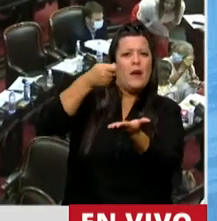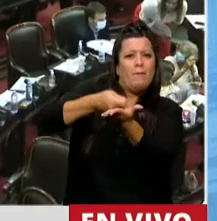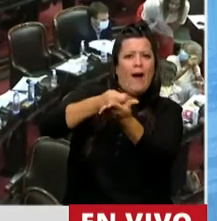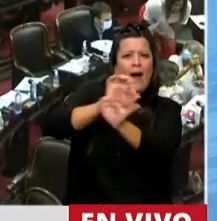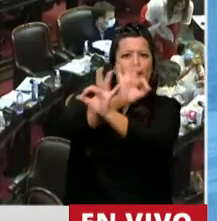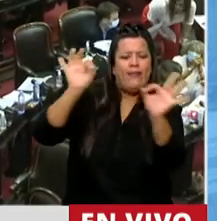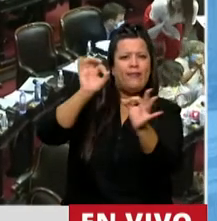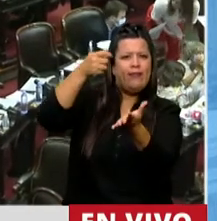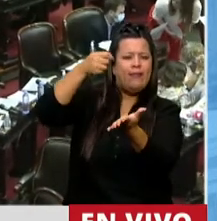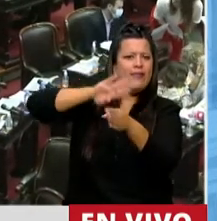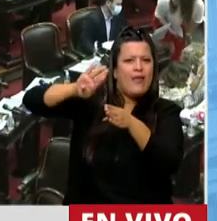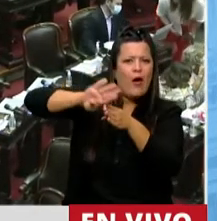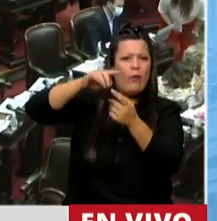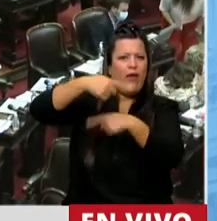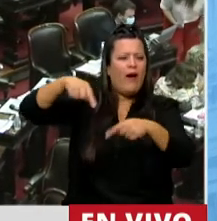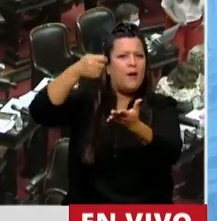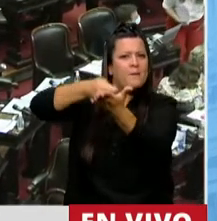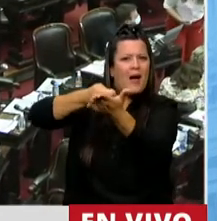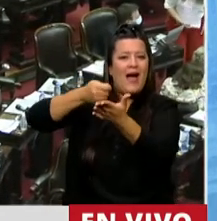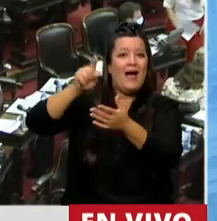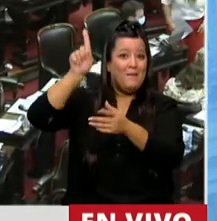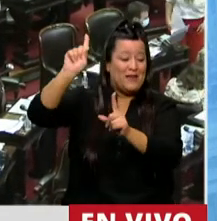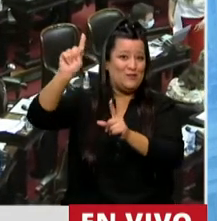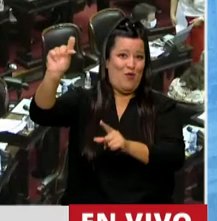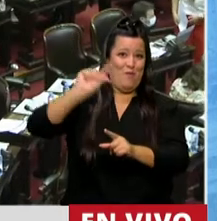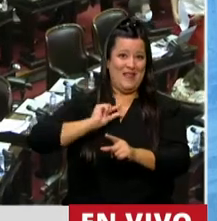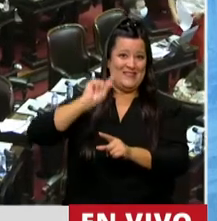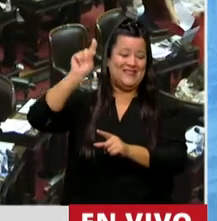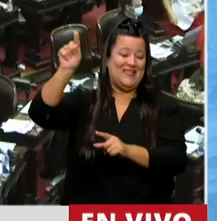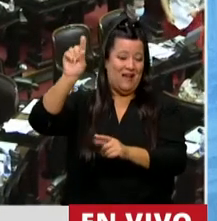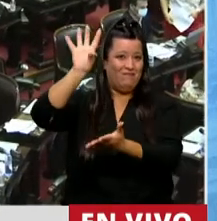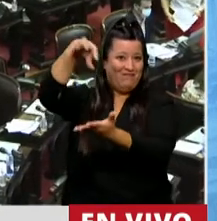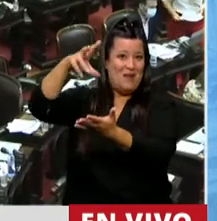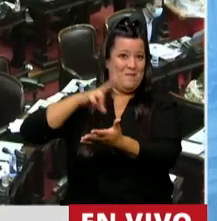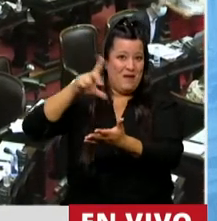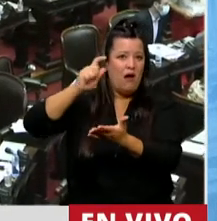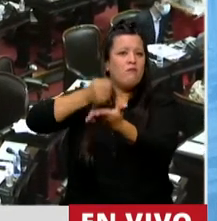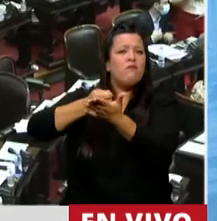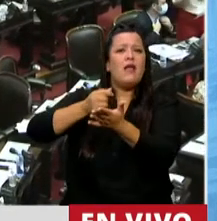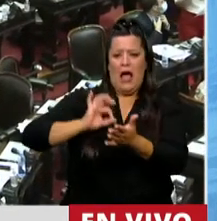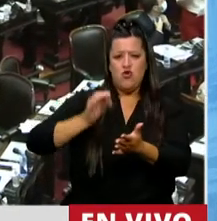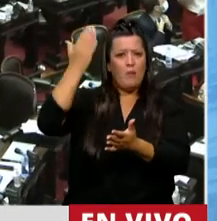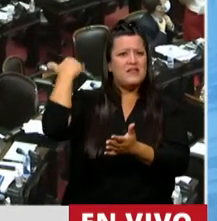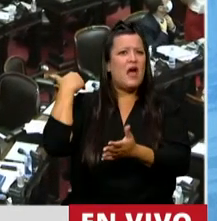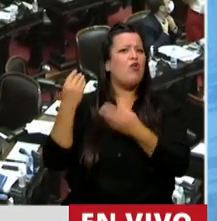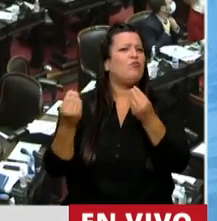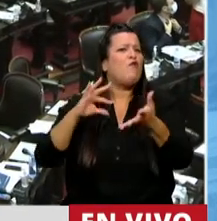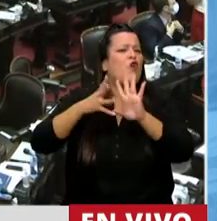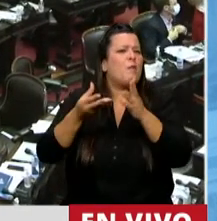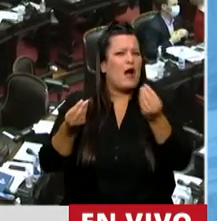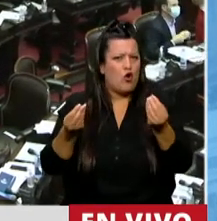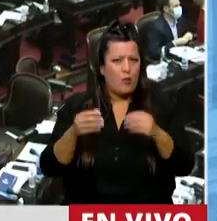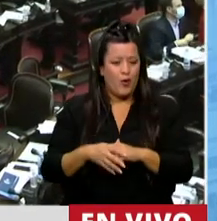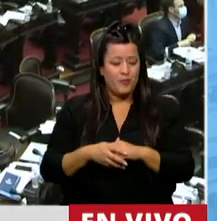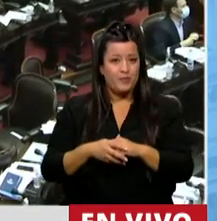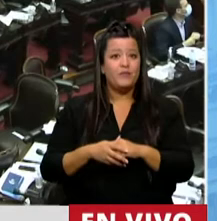de pagos con los acreedores privados salió la República Argentina el año pasado?